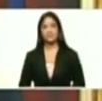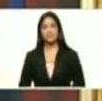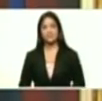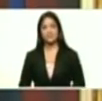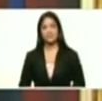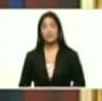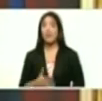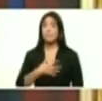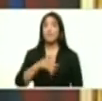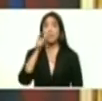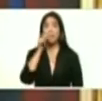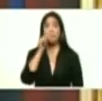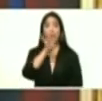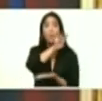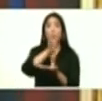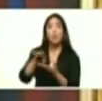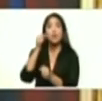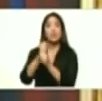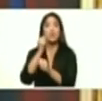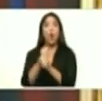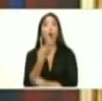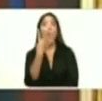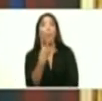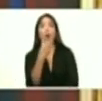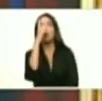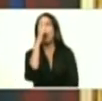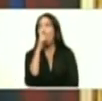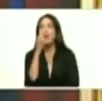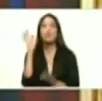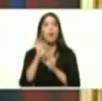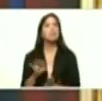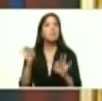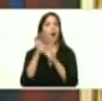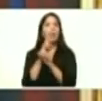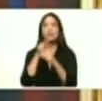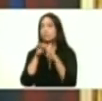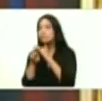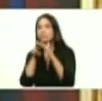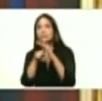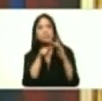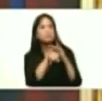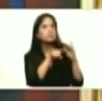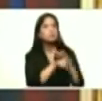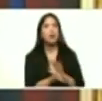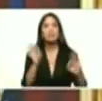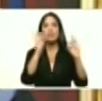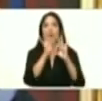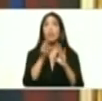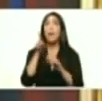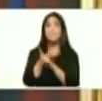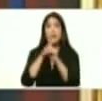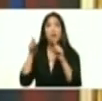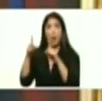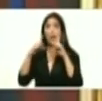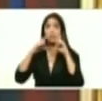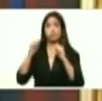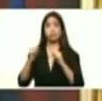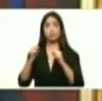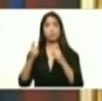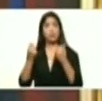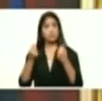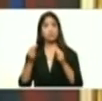Bueno, mi papá lo botaron del trabajo. Estuvo cuatro años sin conseguir trabajo en ningún nivel en este país, siendo economista y etcétera.